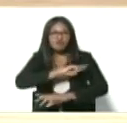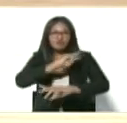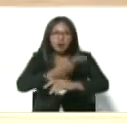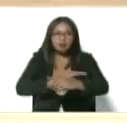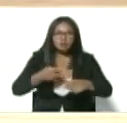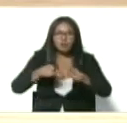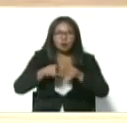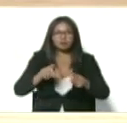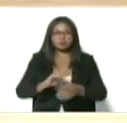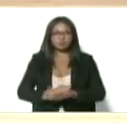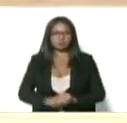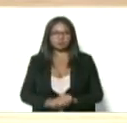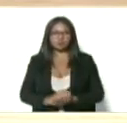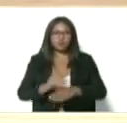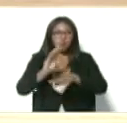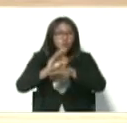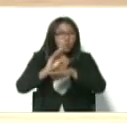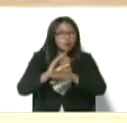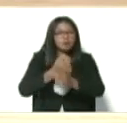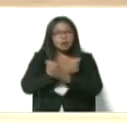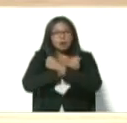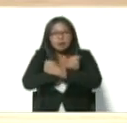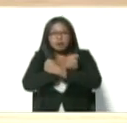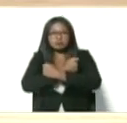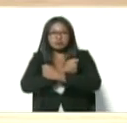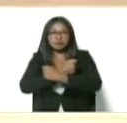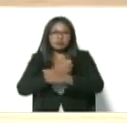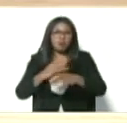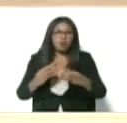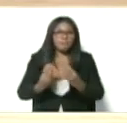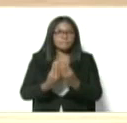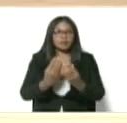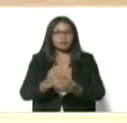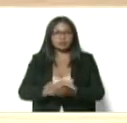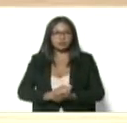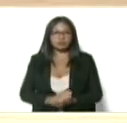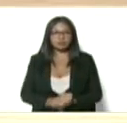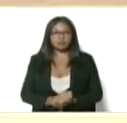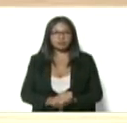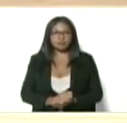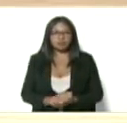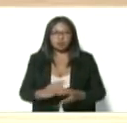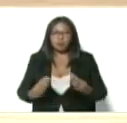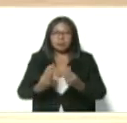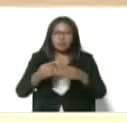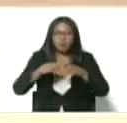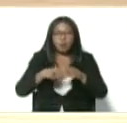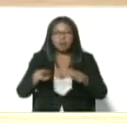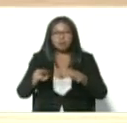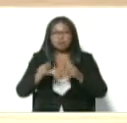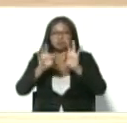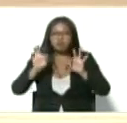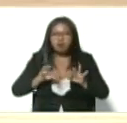que lo proteja que lo abrace que lo acompañe a donde poder acudir cuando quiera justicia cuando quiere